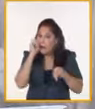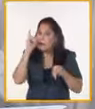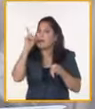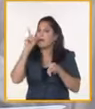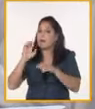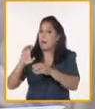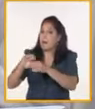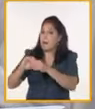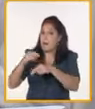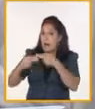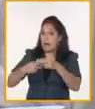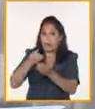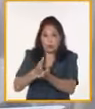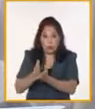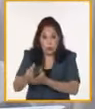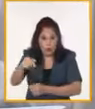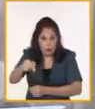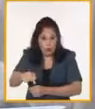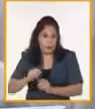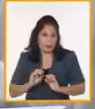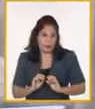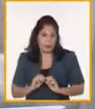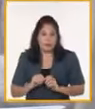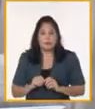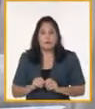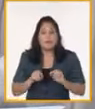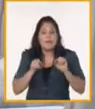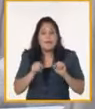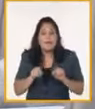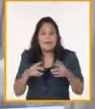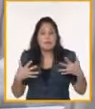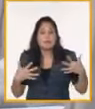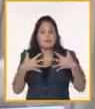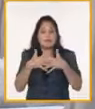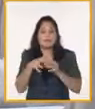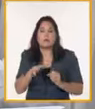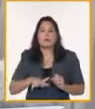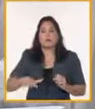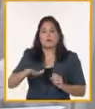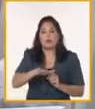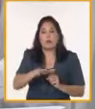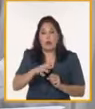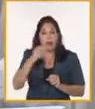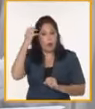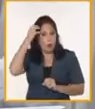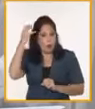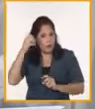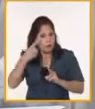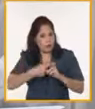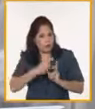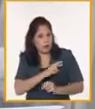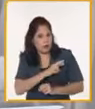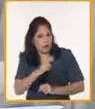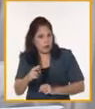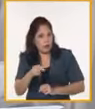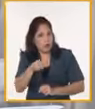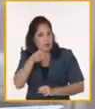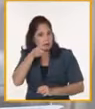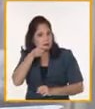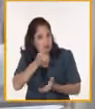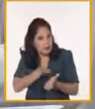económicos que lo hacen hoy y ese ese es el el entramado social que el gobierno y la revolución siempre va a estar